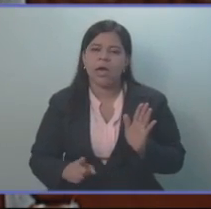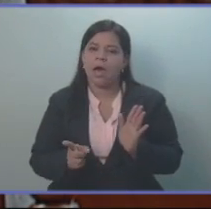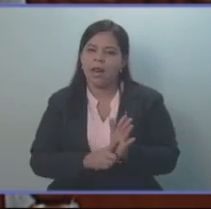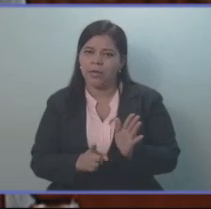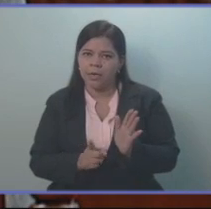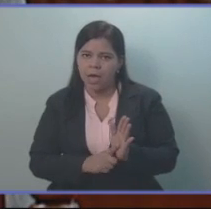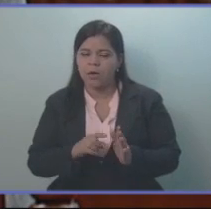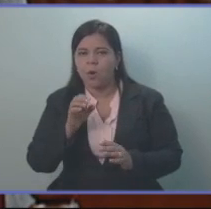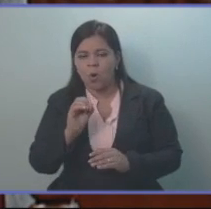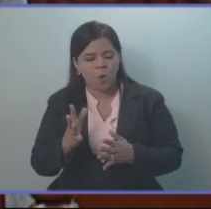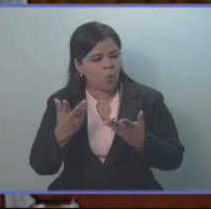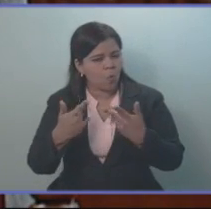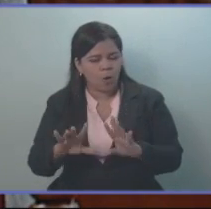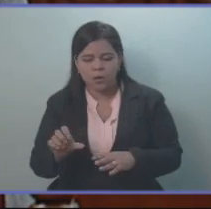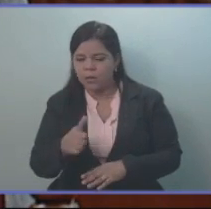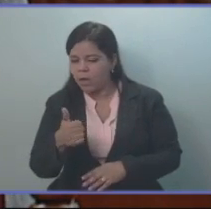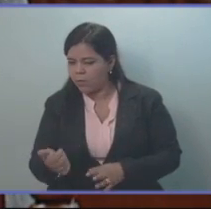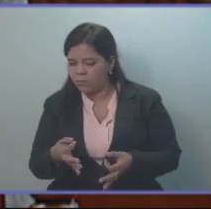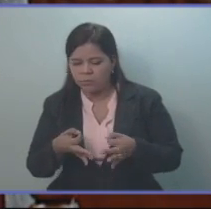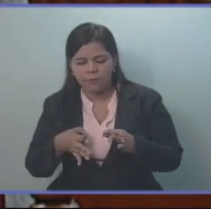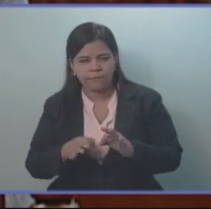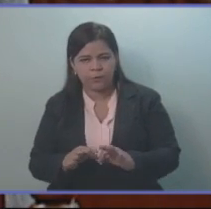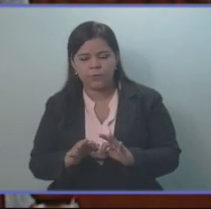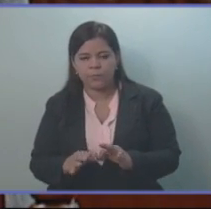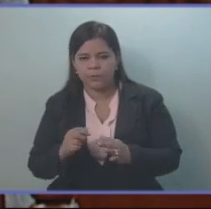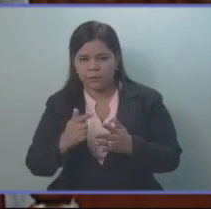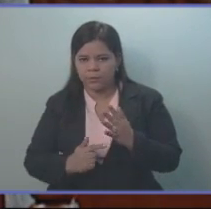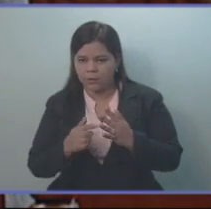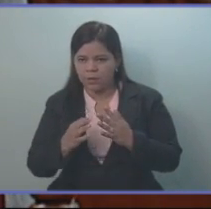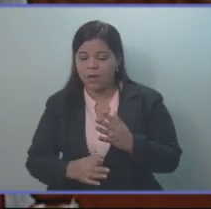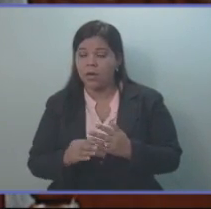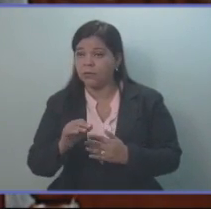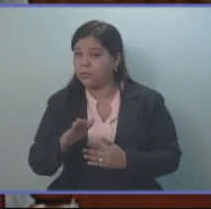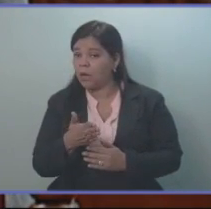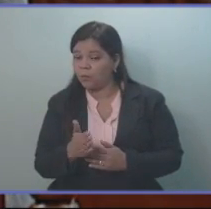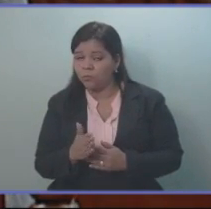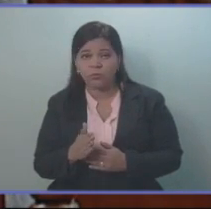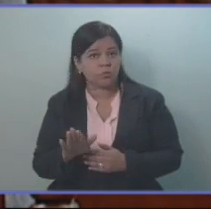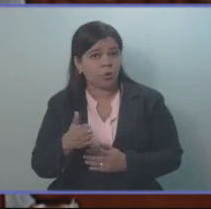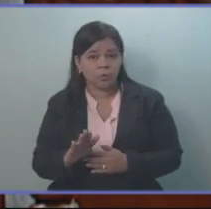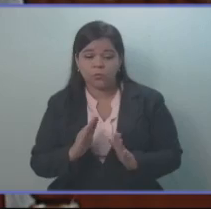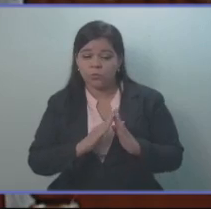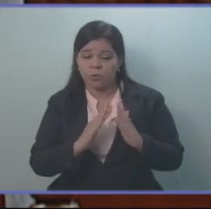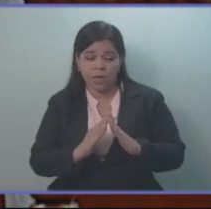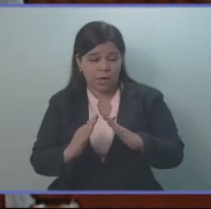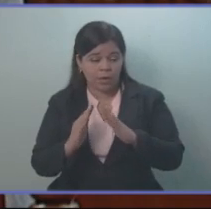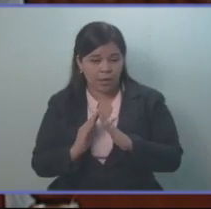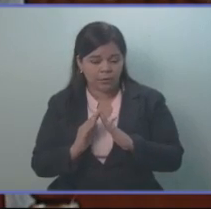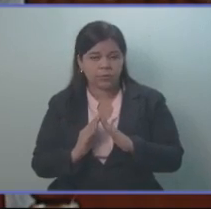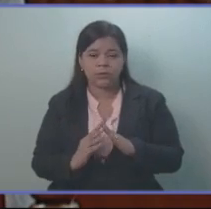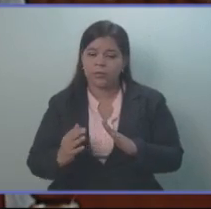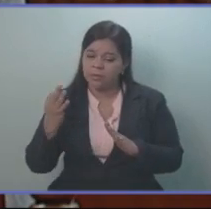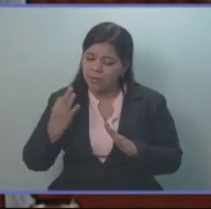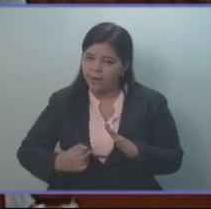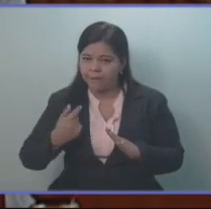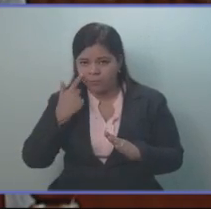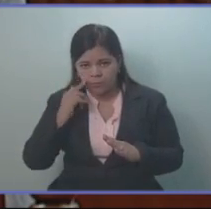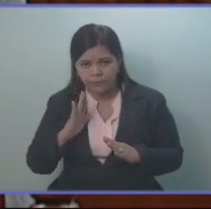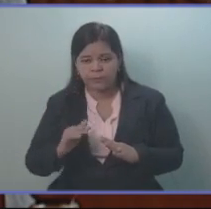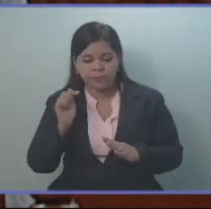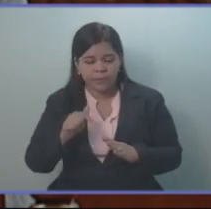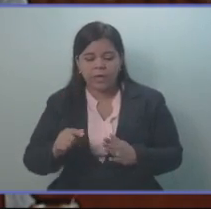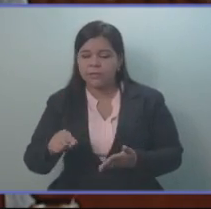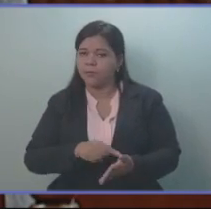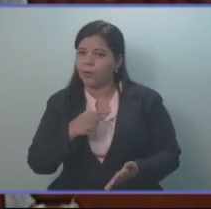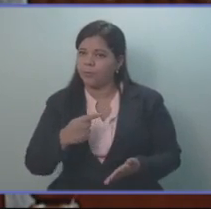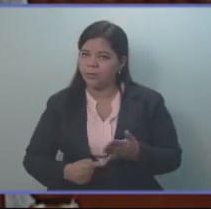subarrendar o cualquier otra figura legal de utilización de las viviendas, debiendo hacerse constar esta